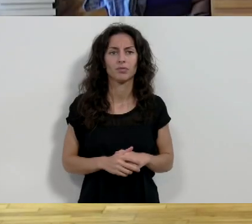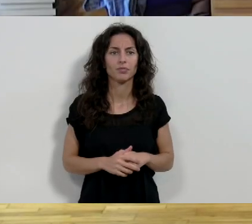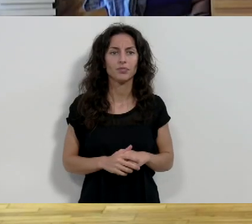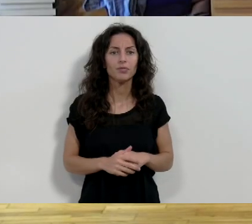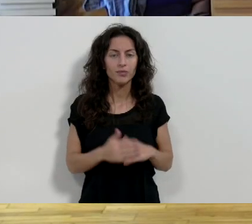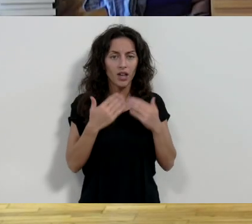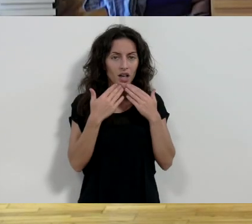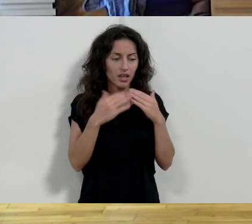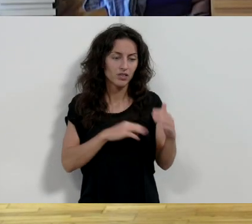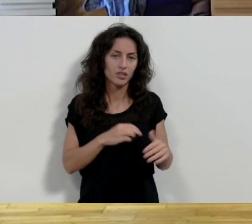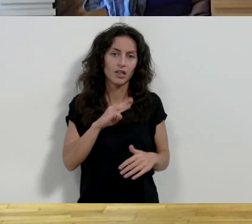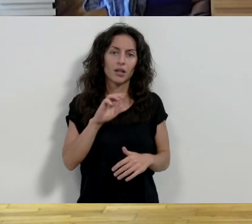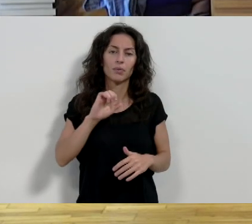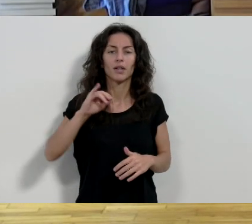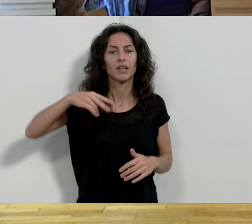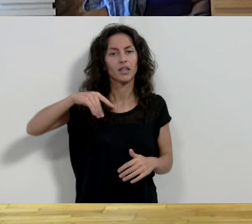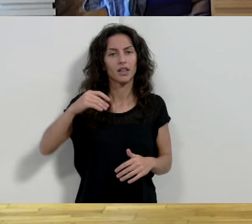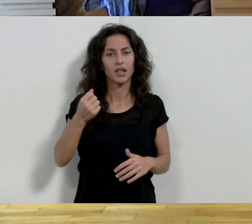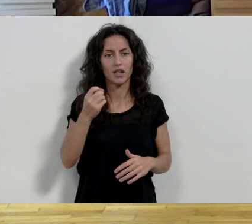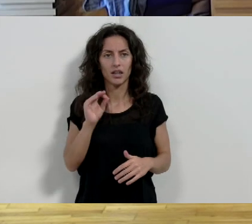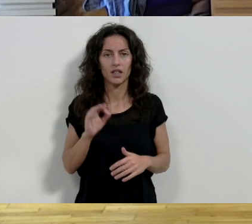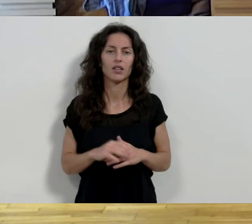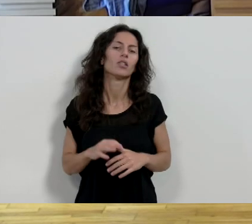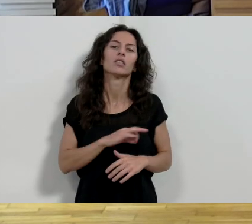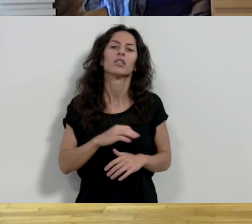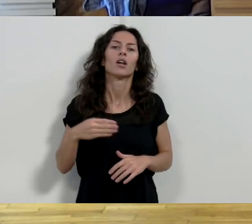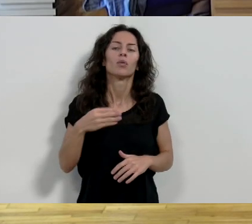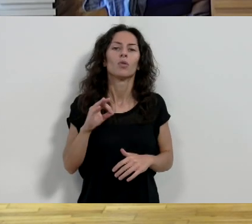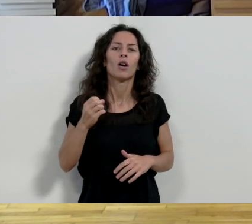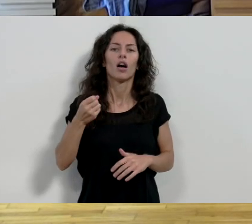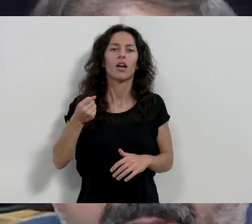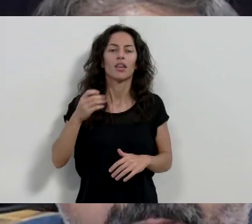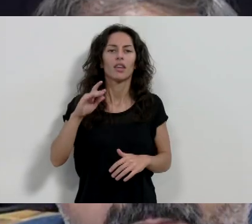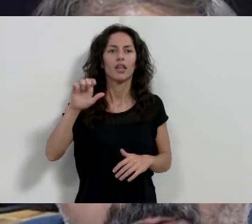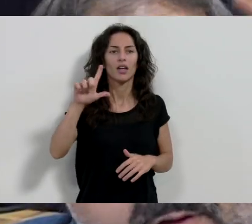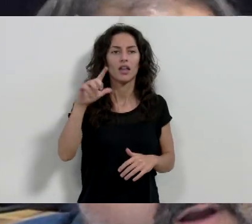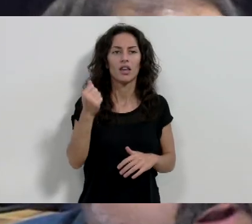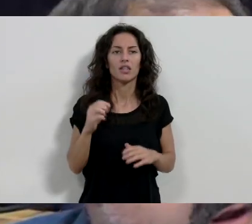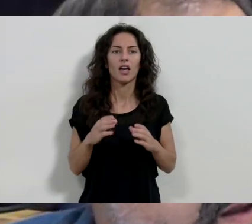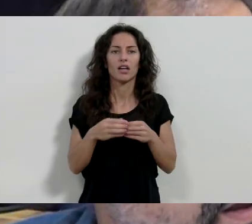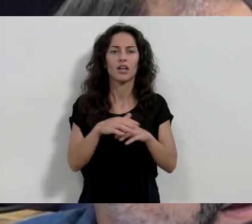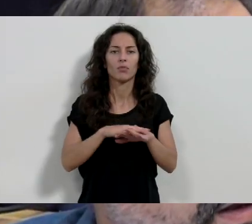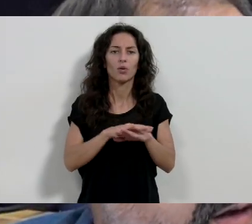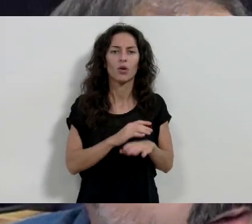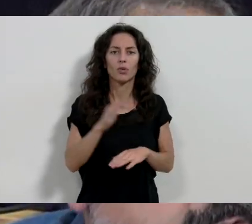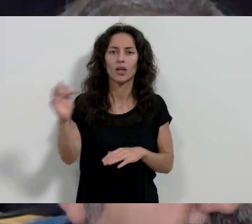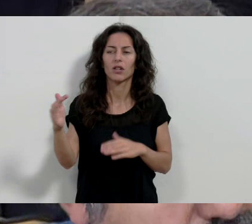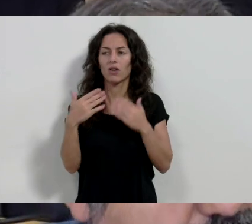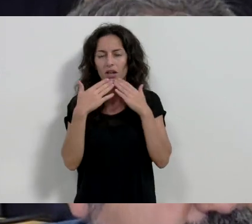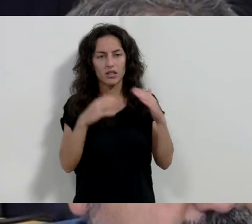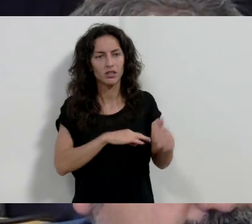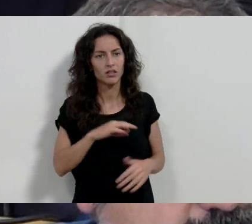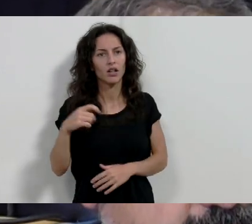Gracias, señora Peinado. Pues tiene el turno de palabra la señora Boadella por el equipo de gobierno. Gracias, señora alcaldesa.